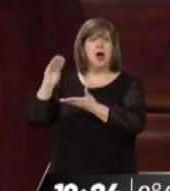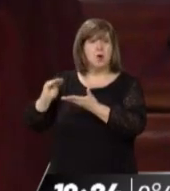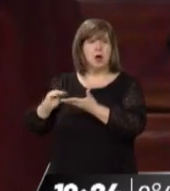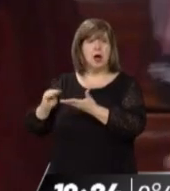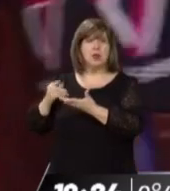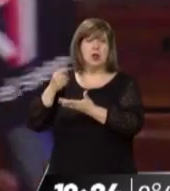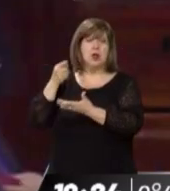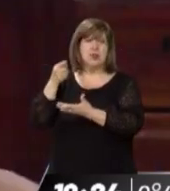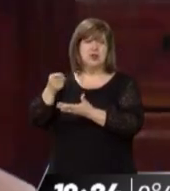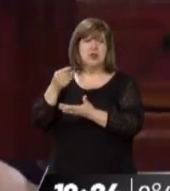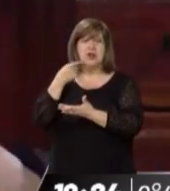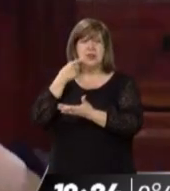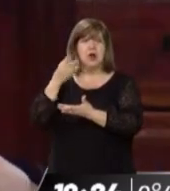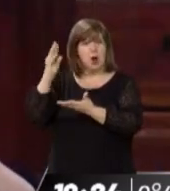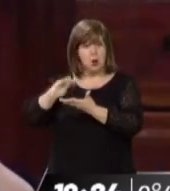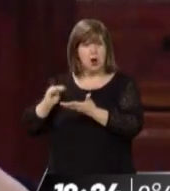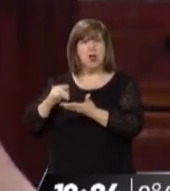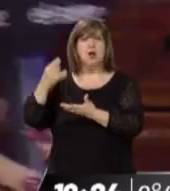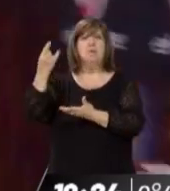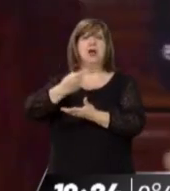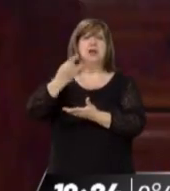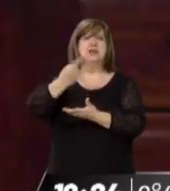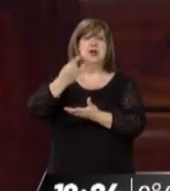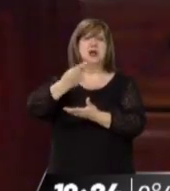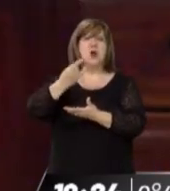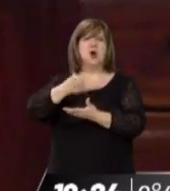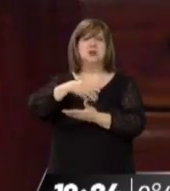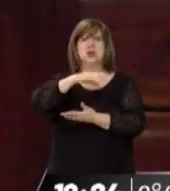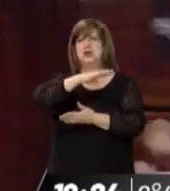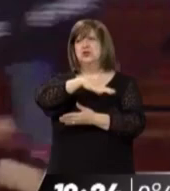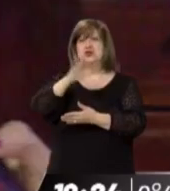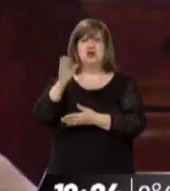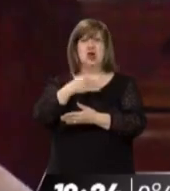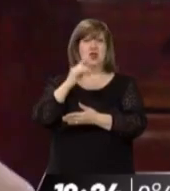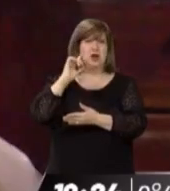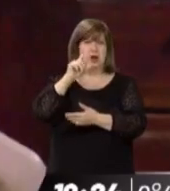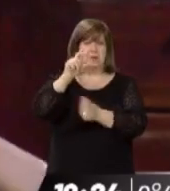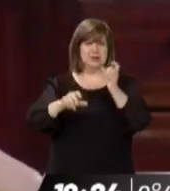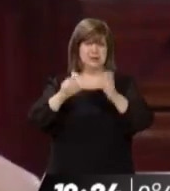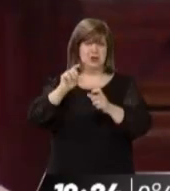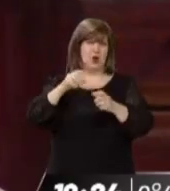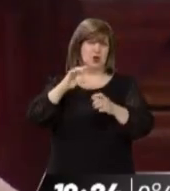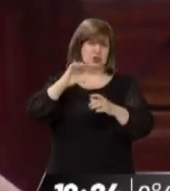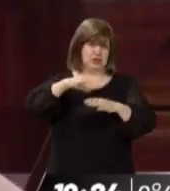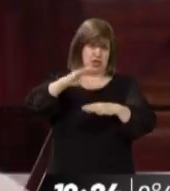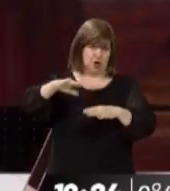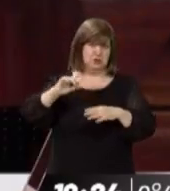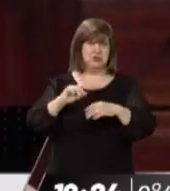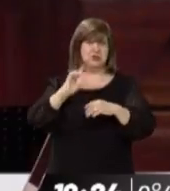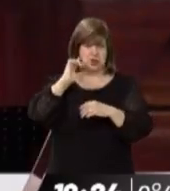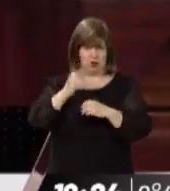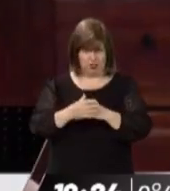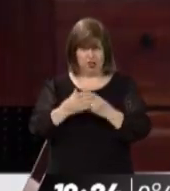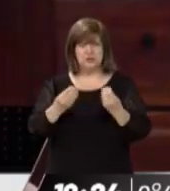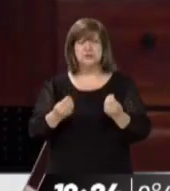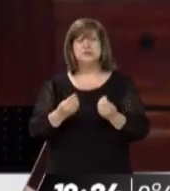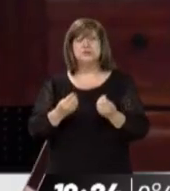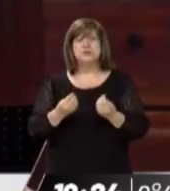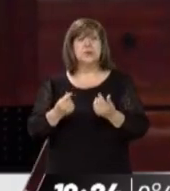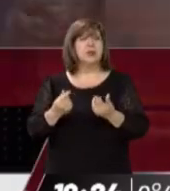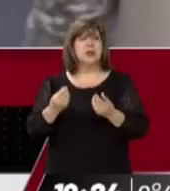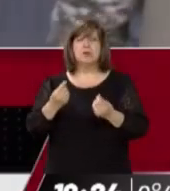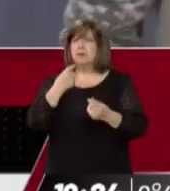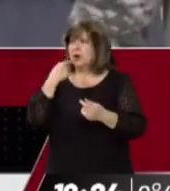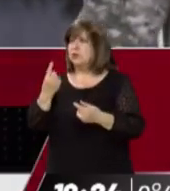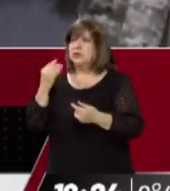bienvenida Cecilia buenas noches bueno Esto Cómo lo han tomado ustedes mal mal porque